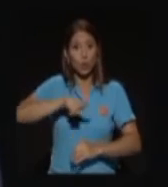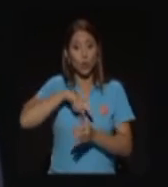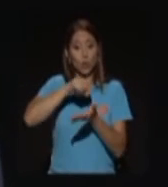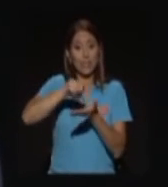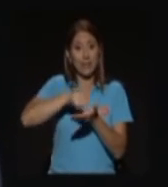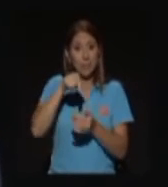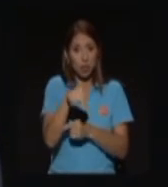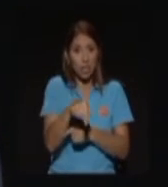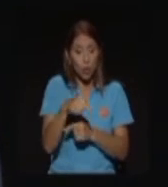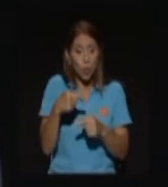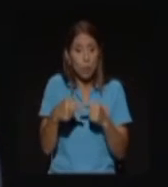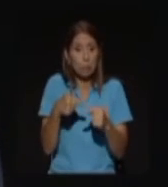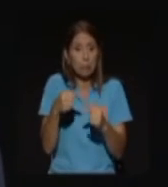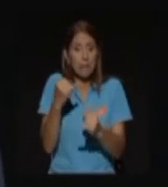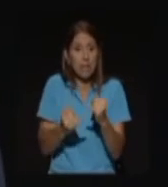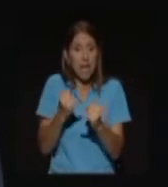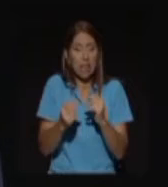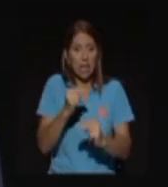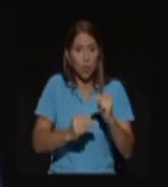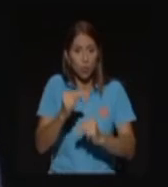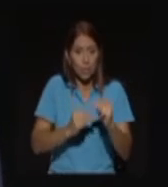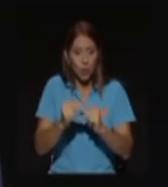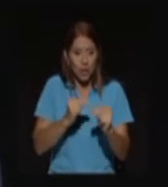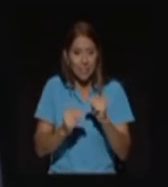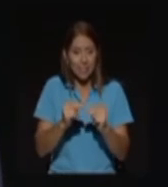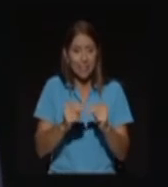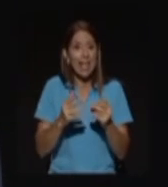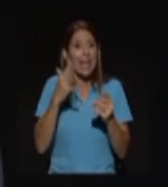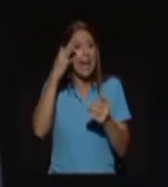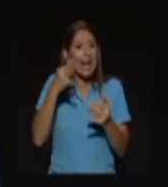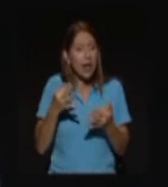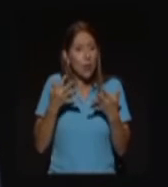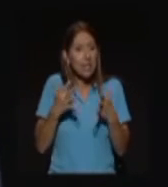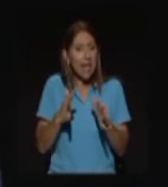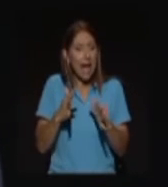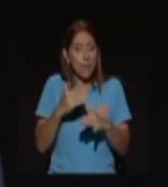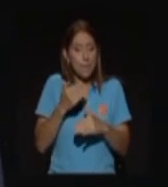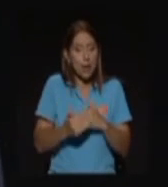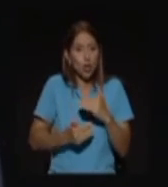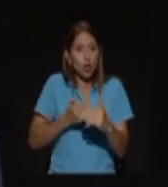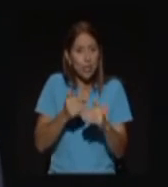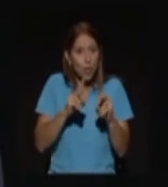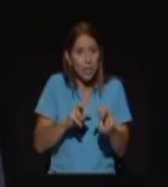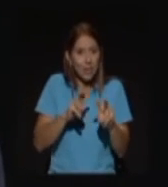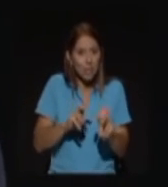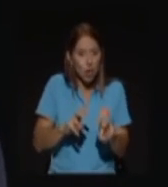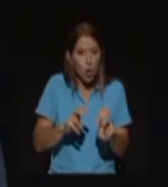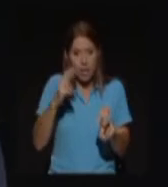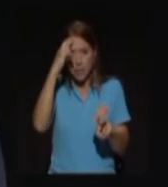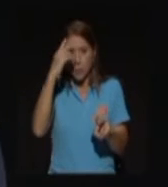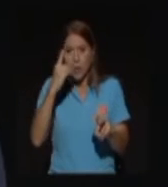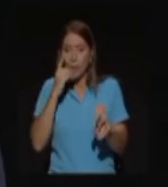negociaciones. Creo que estando ya en proceso de revisión se adhirió República Dominicana